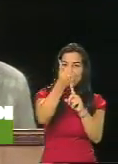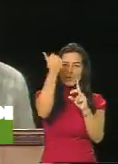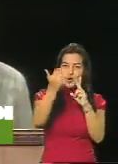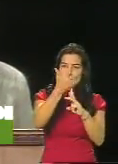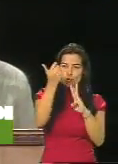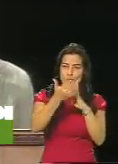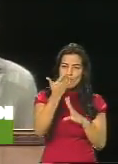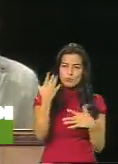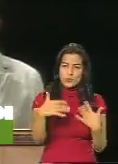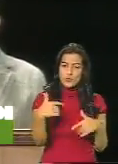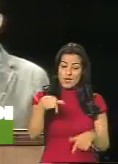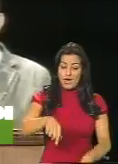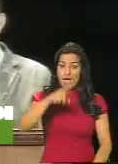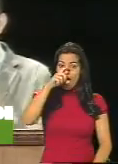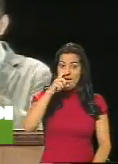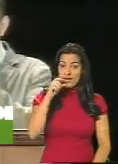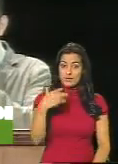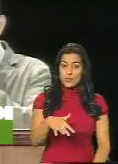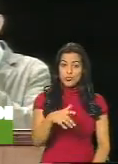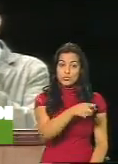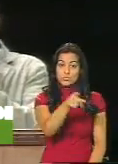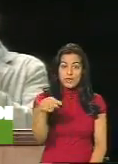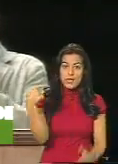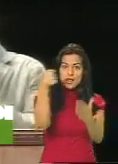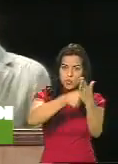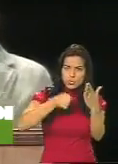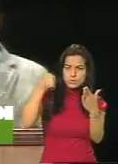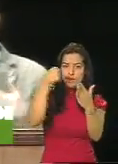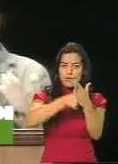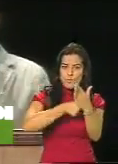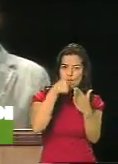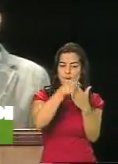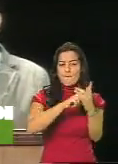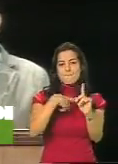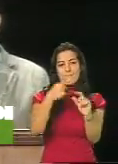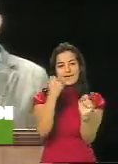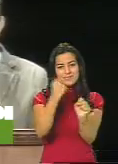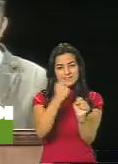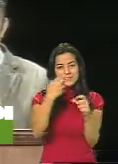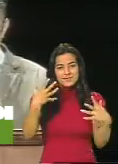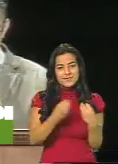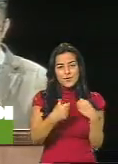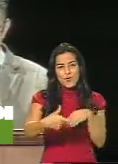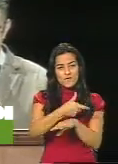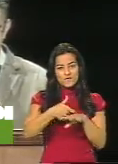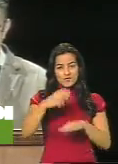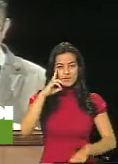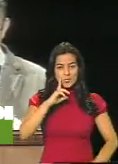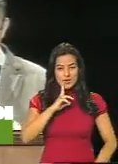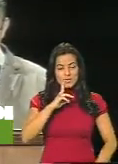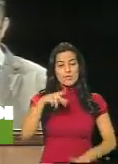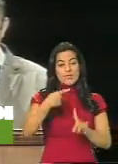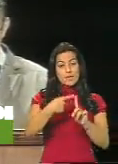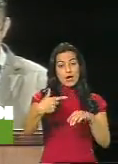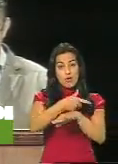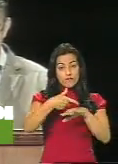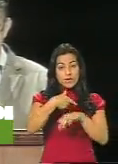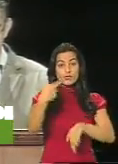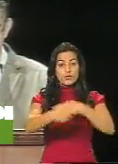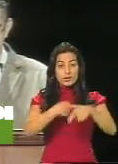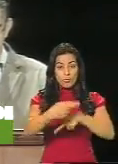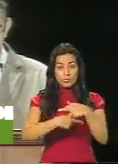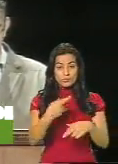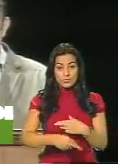obtenido durante este año luchando y trabajando junto al gobierno bolivariano y al gobierno